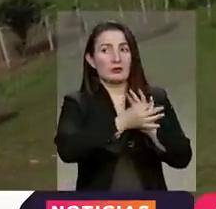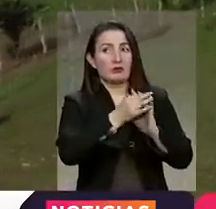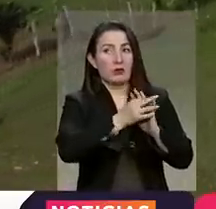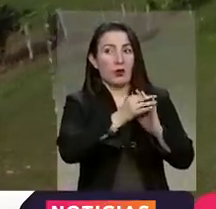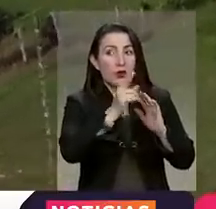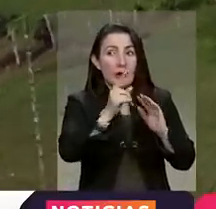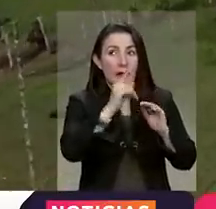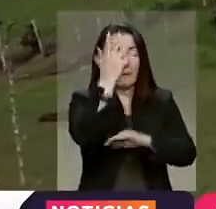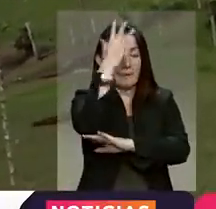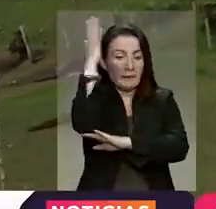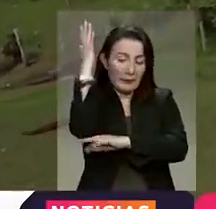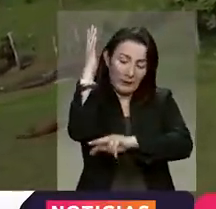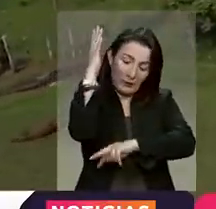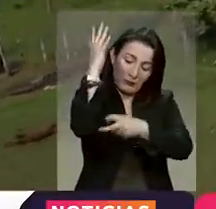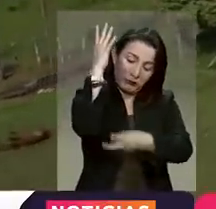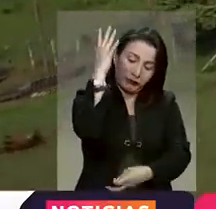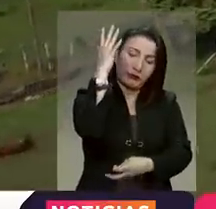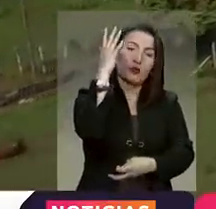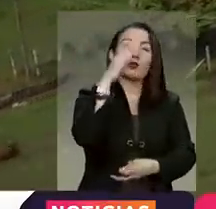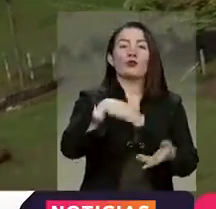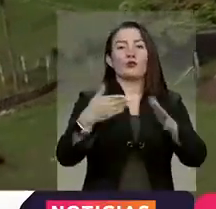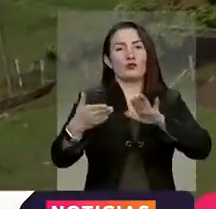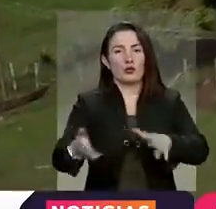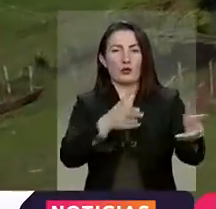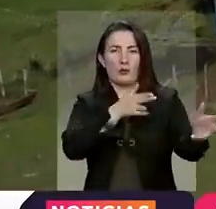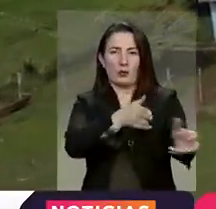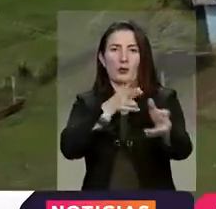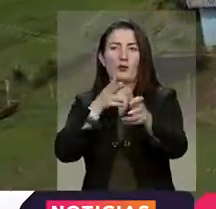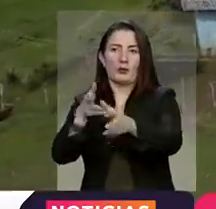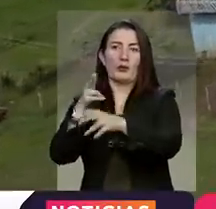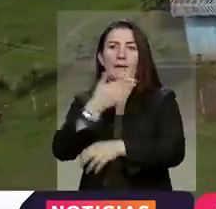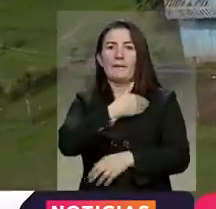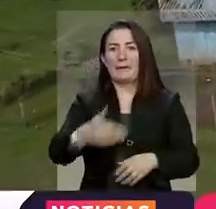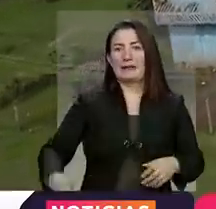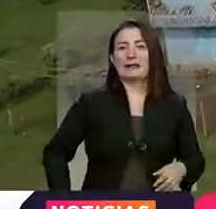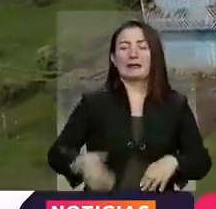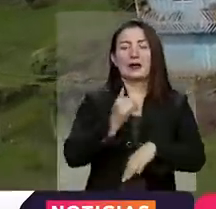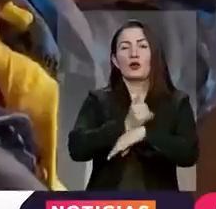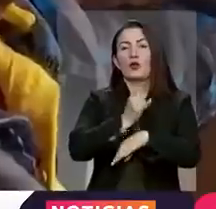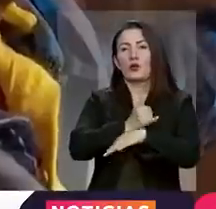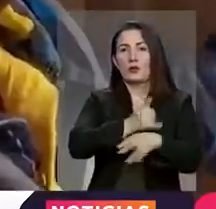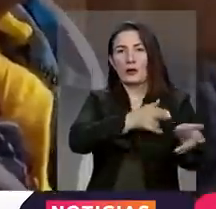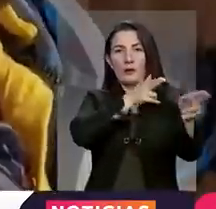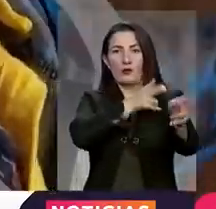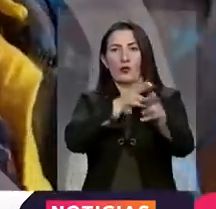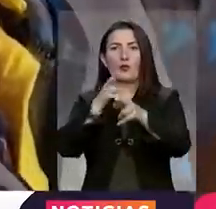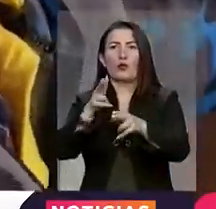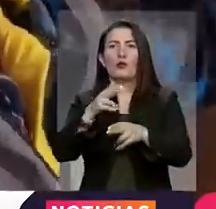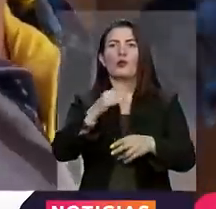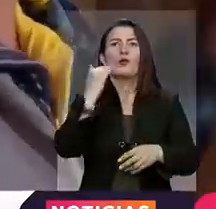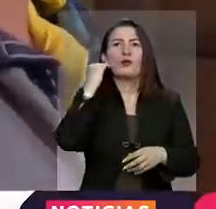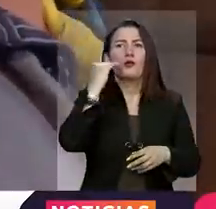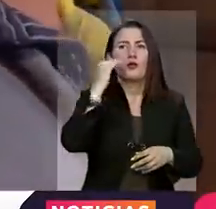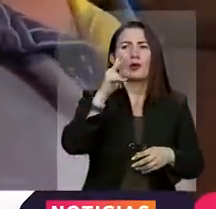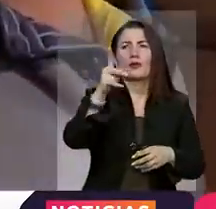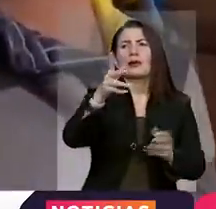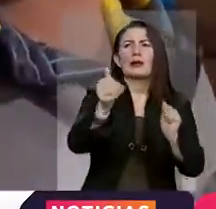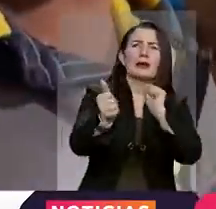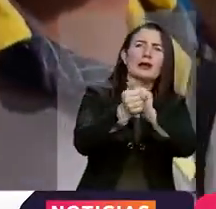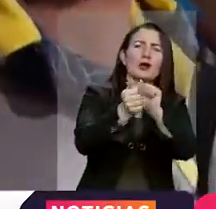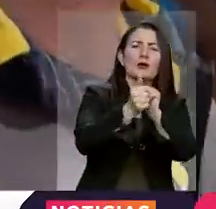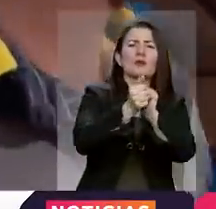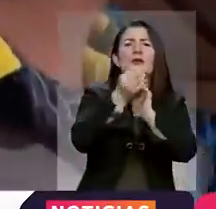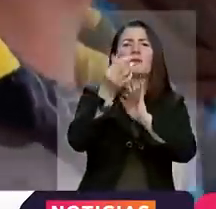debajo de esta palmera al lado de otro hombre que también fue ultimado, el presidente de la Junta de Acción Comunal. Y ella, no, yo me quiero ir a morir con mi marido. Que